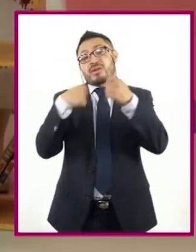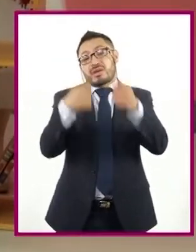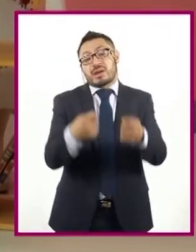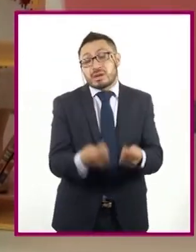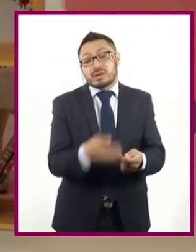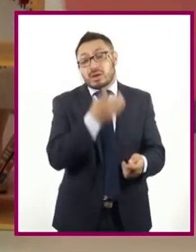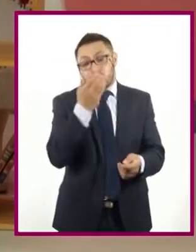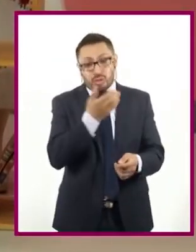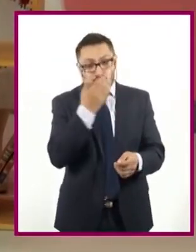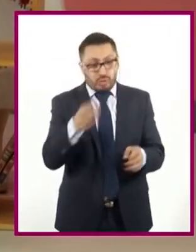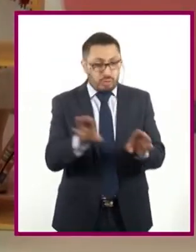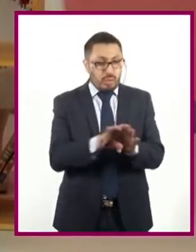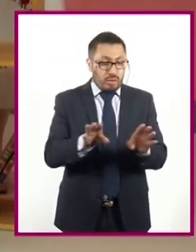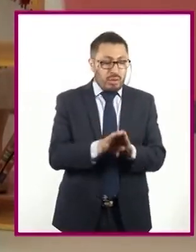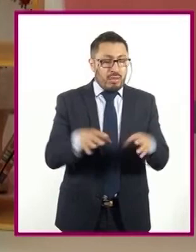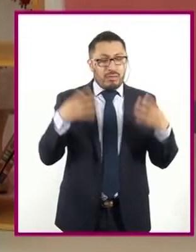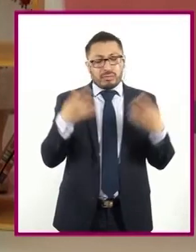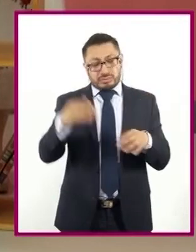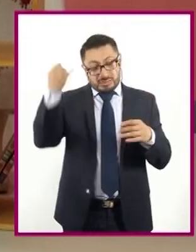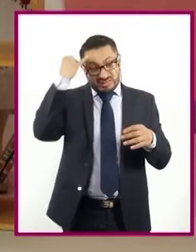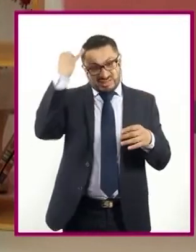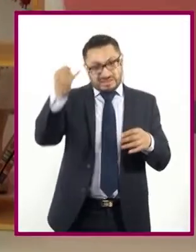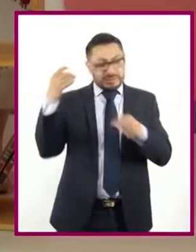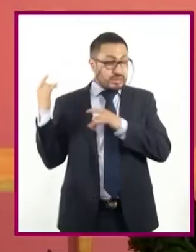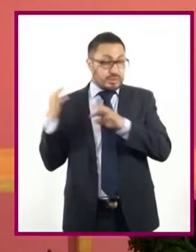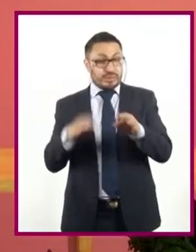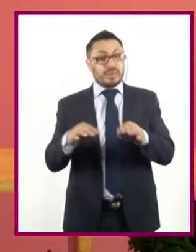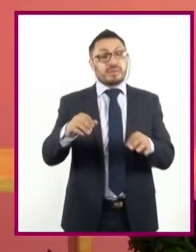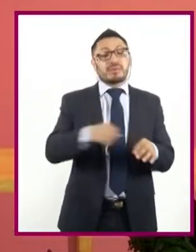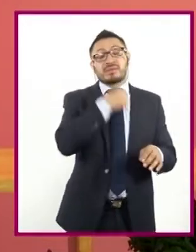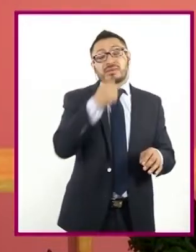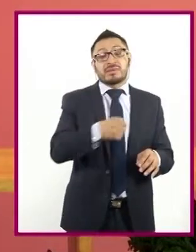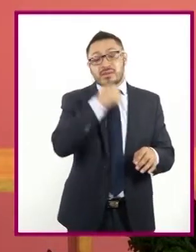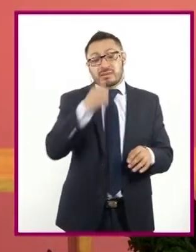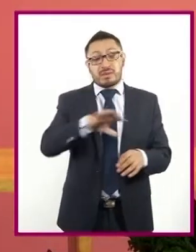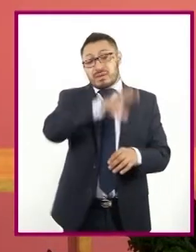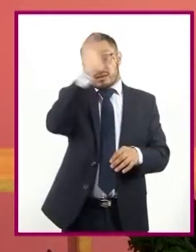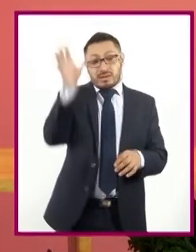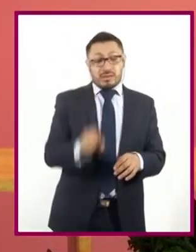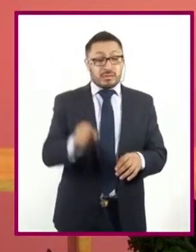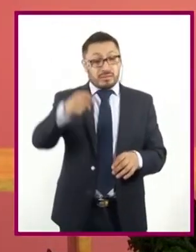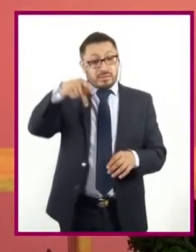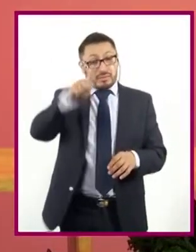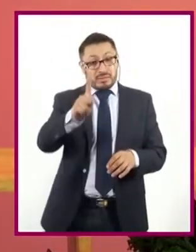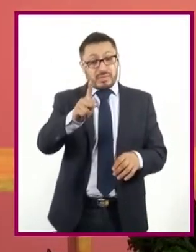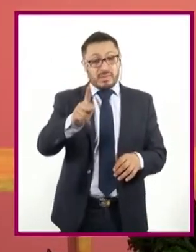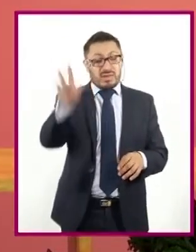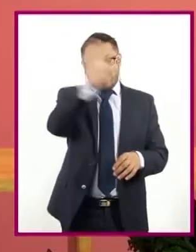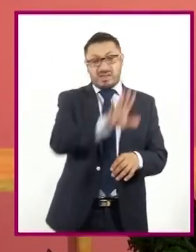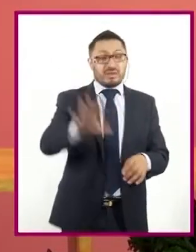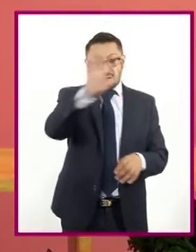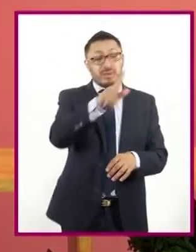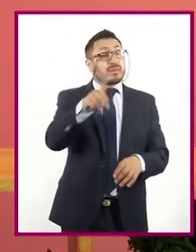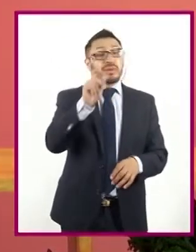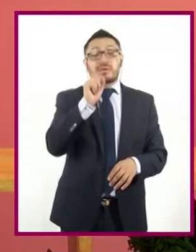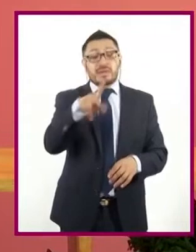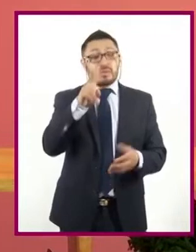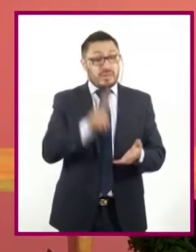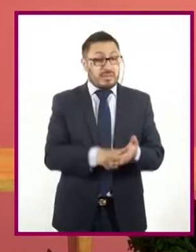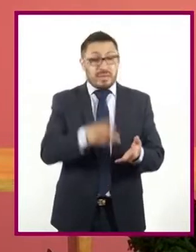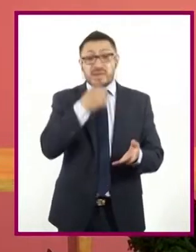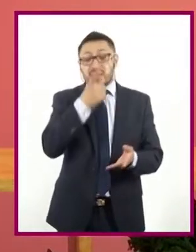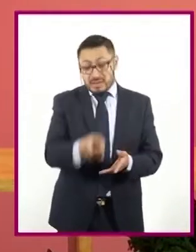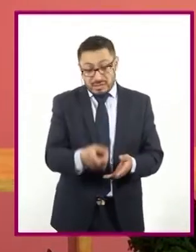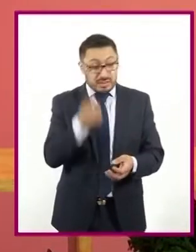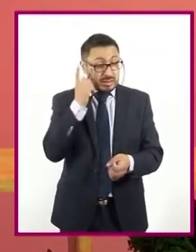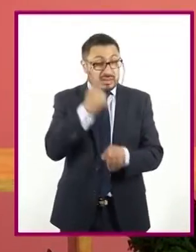costumbres han recibido la influencia del viejo continente, pero también es válido decir y distinguir muchas de las marcas